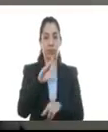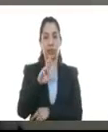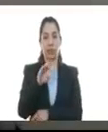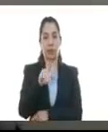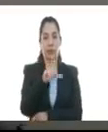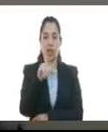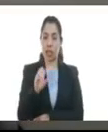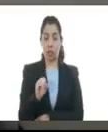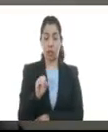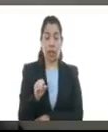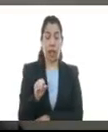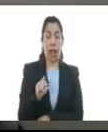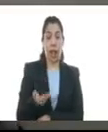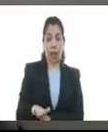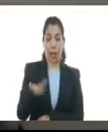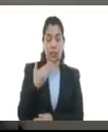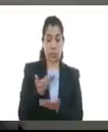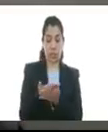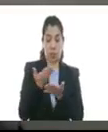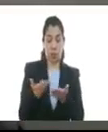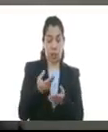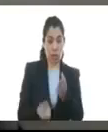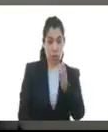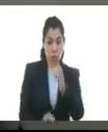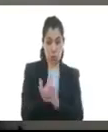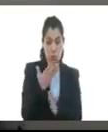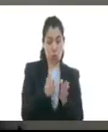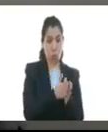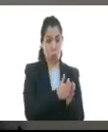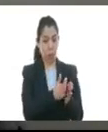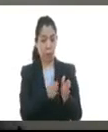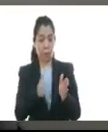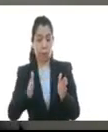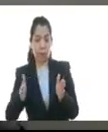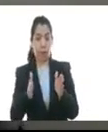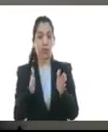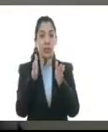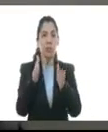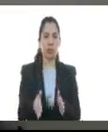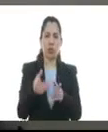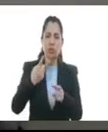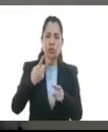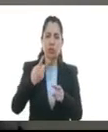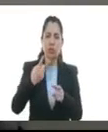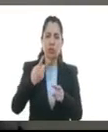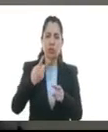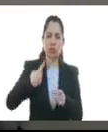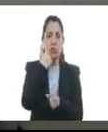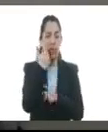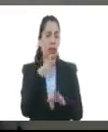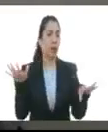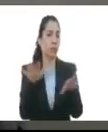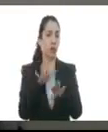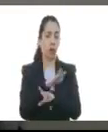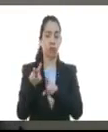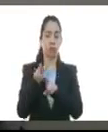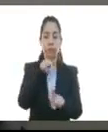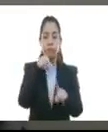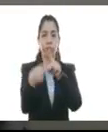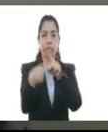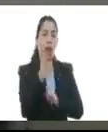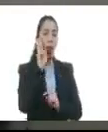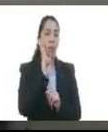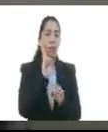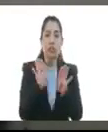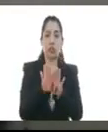giro. Quisimos hablar de las lenguas indígenas,